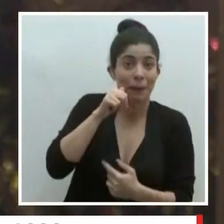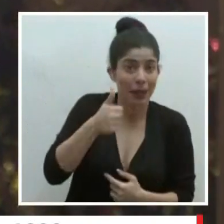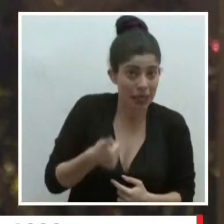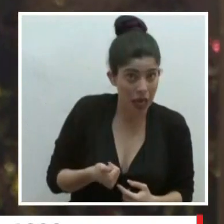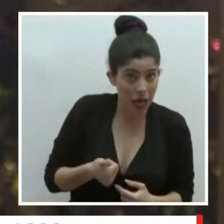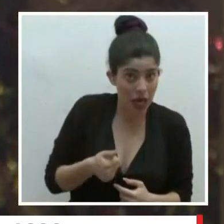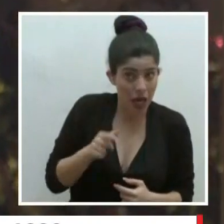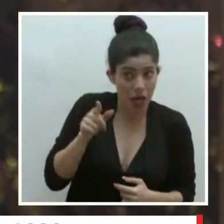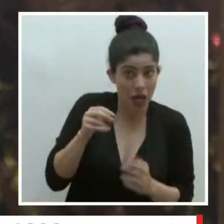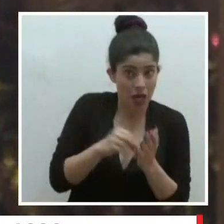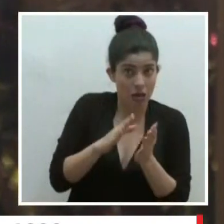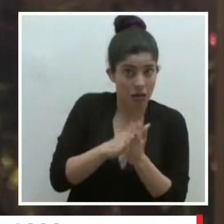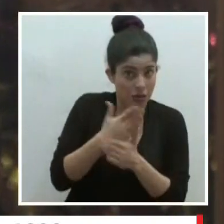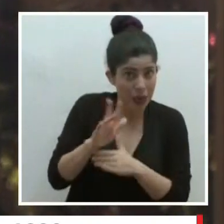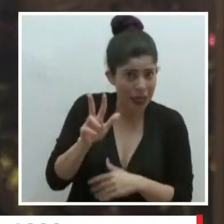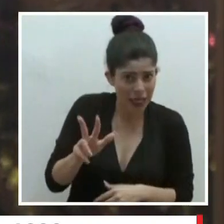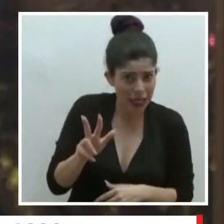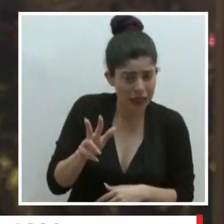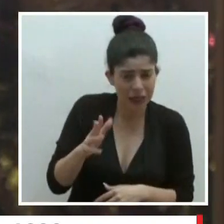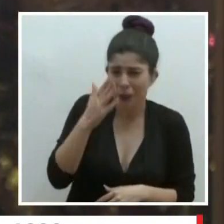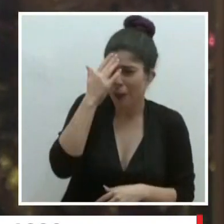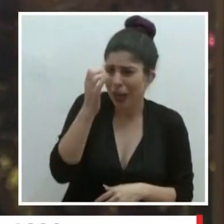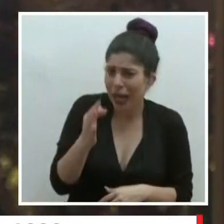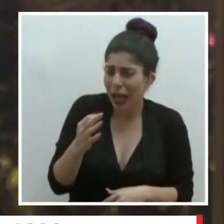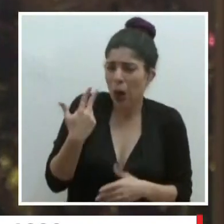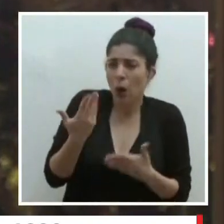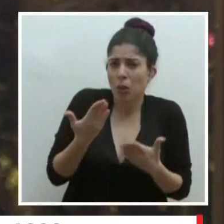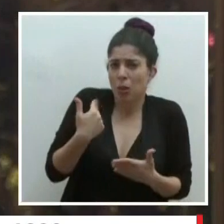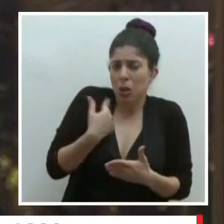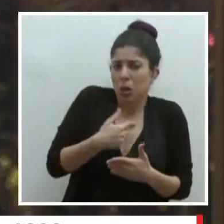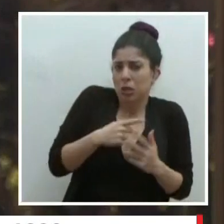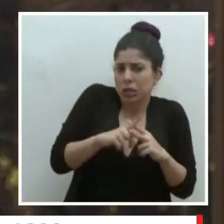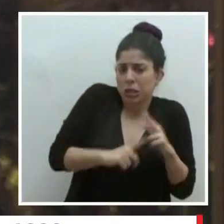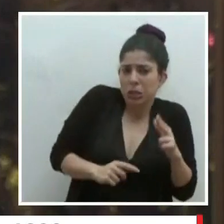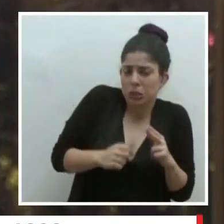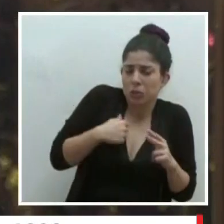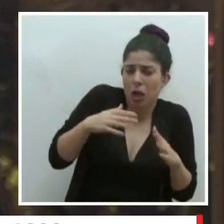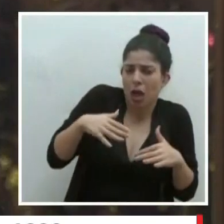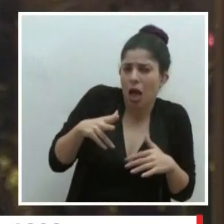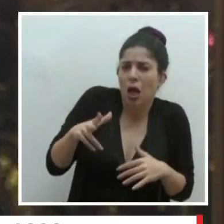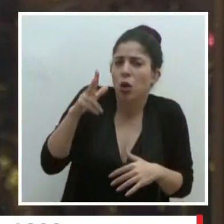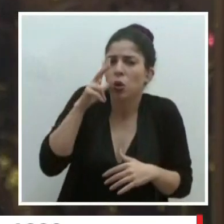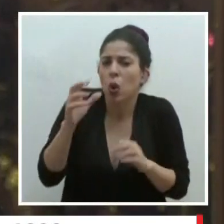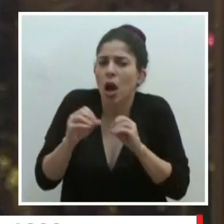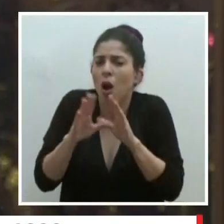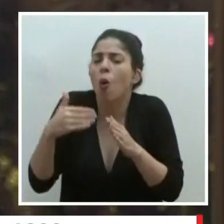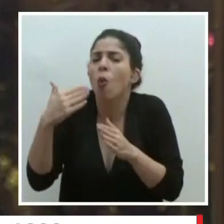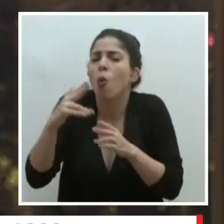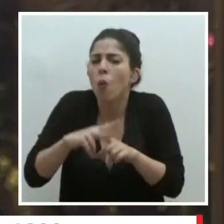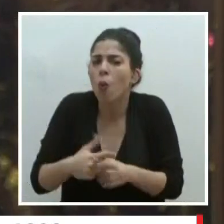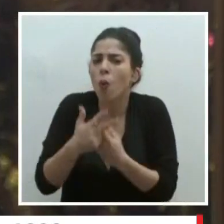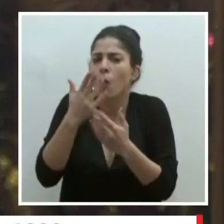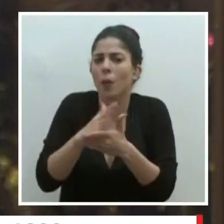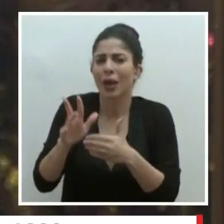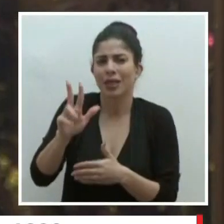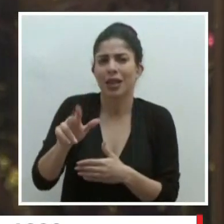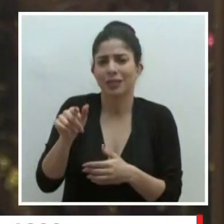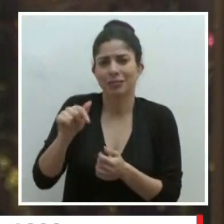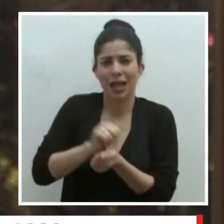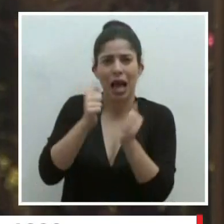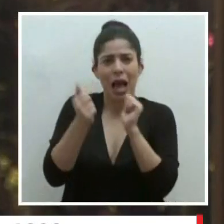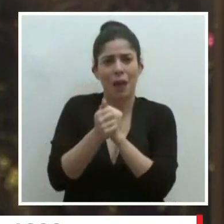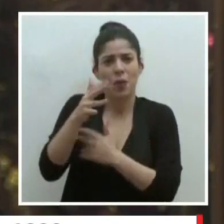ya esta medida, la fase 3, porque creo, o se nos fue a nosotros, o no los escuchamos decir claramente cuándo comienza todo este cambio ya